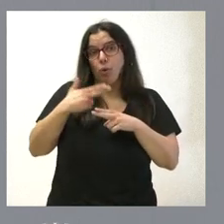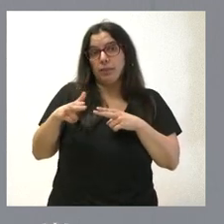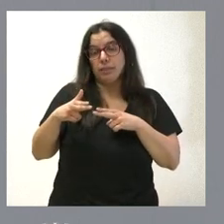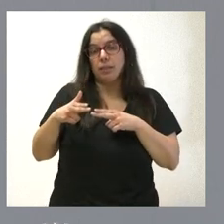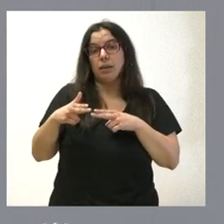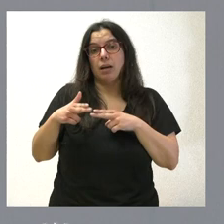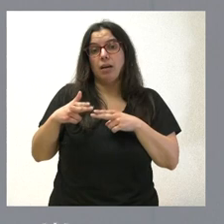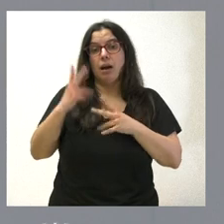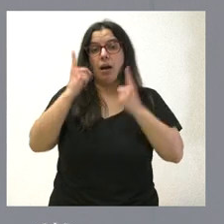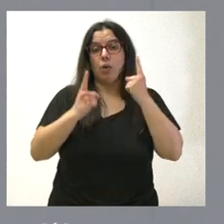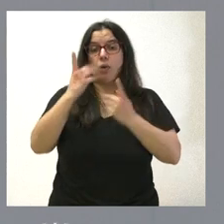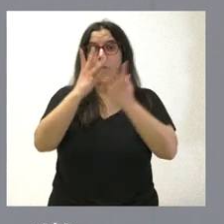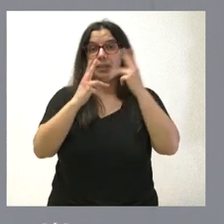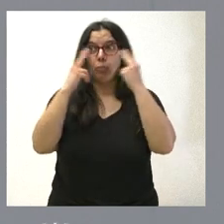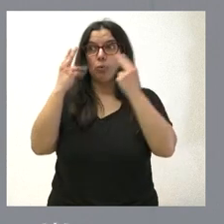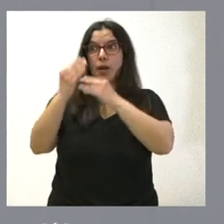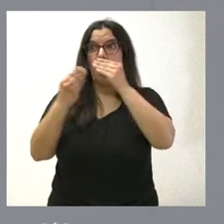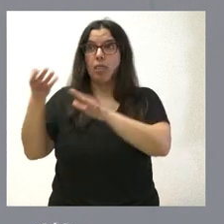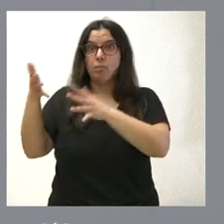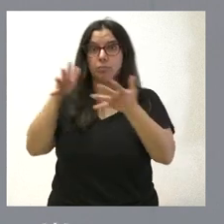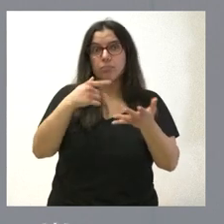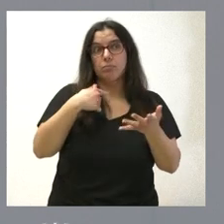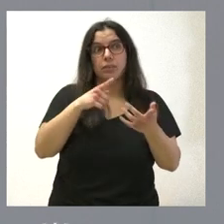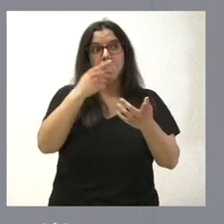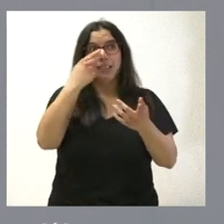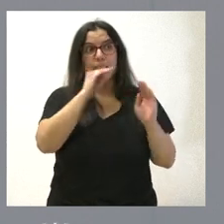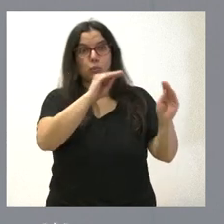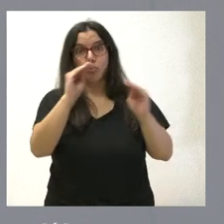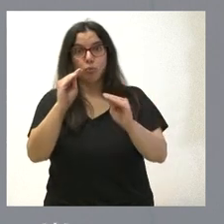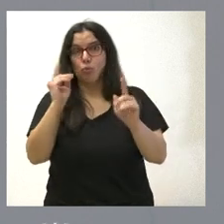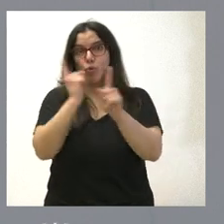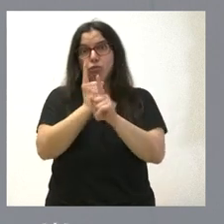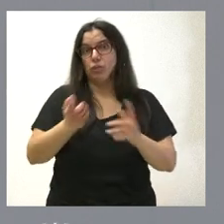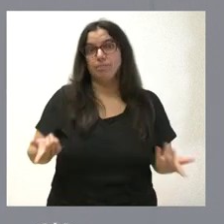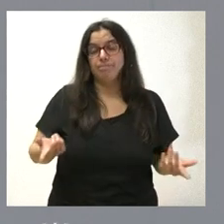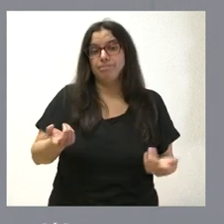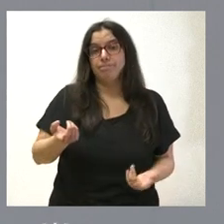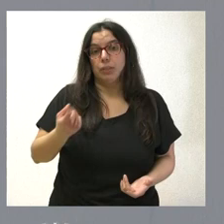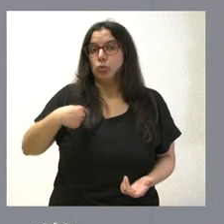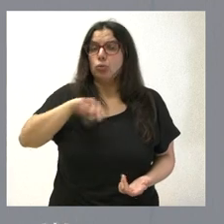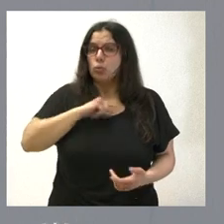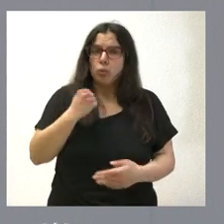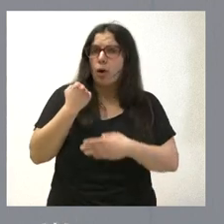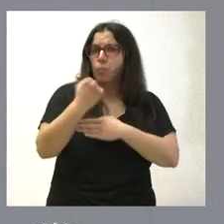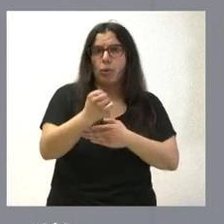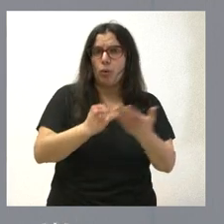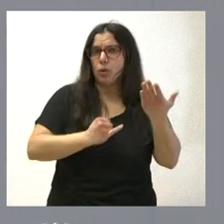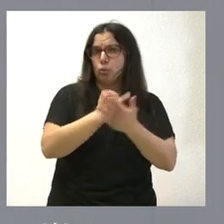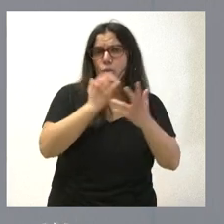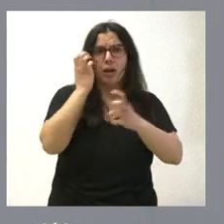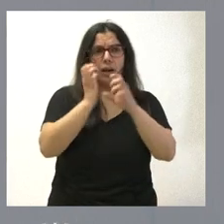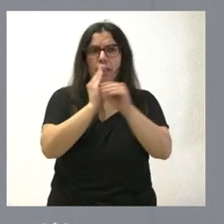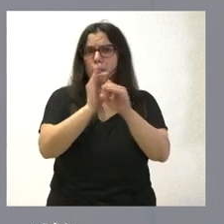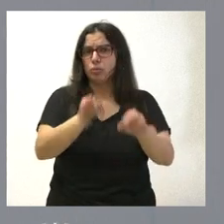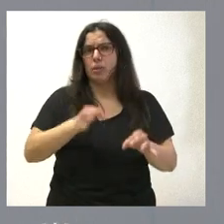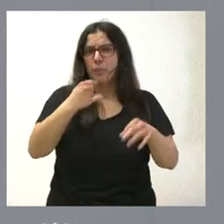desde algunas administraciones públicas son contrarias a los intereses de los agricultores Nosotros estamos muy del lado de agricultores y de ganaderos lo hemos